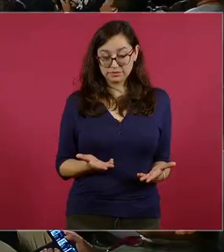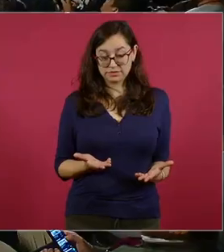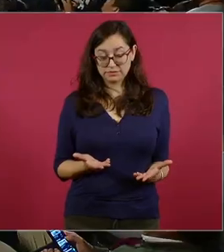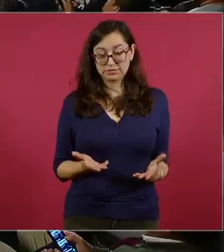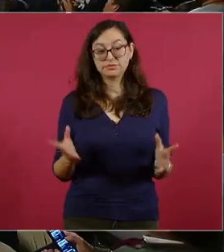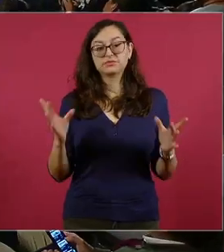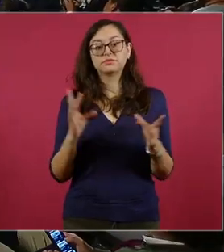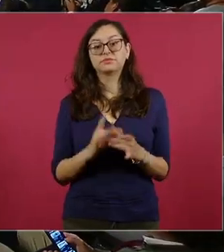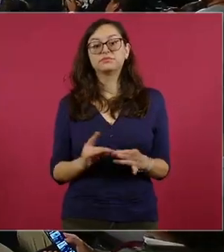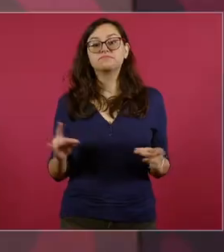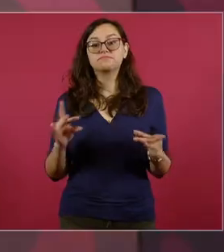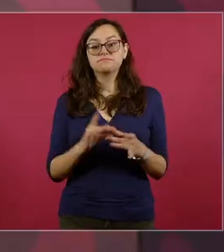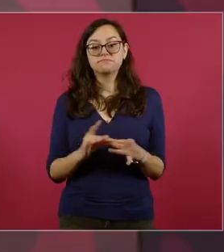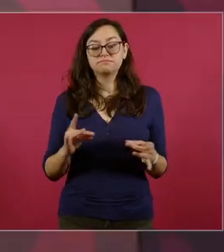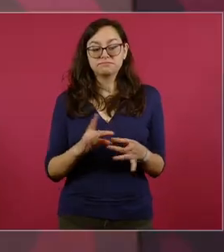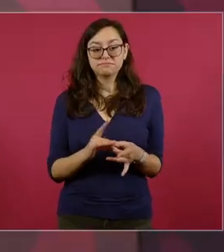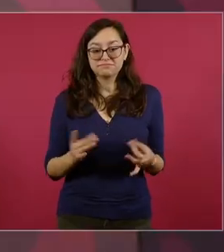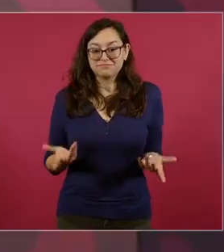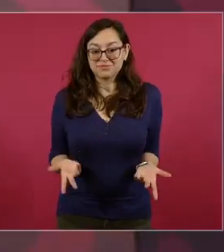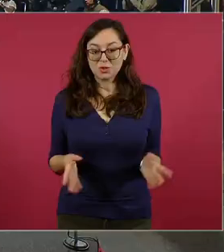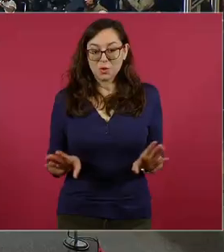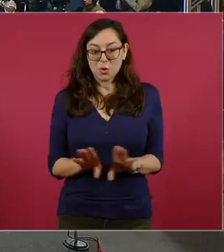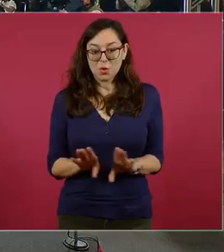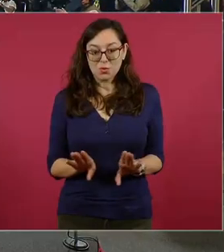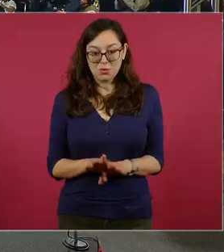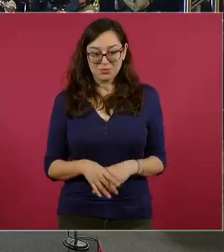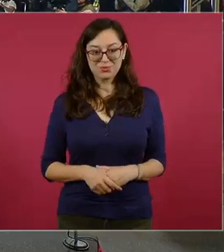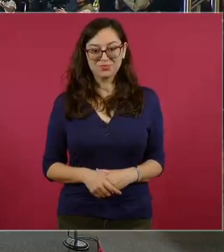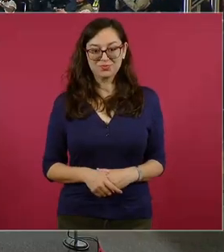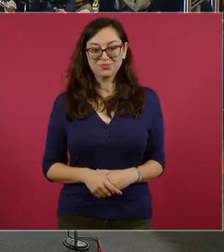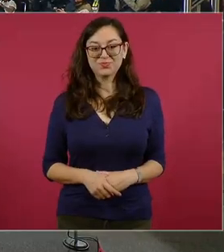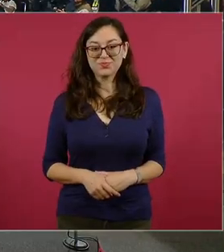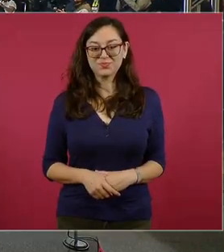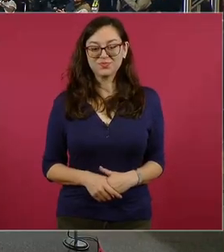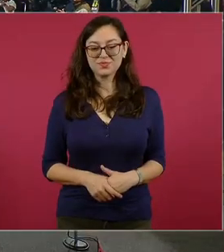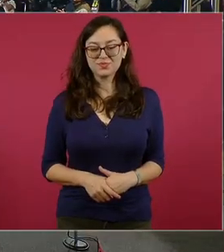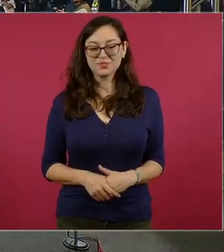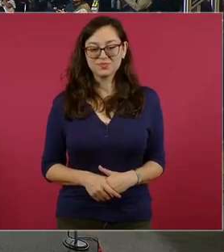a hablarnos de cómo está lo de ahora.